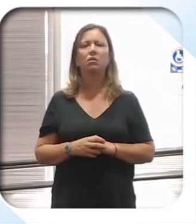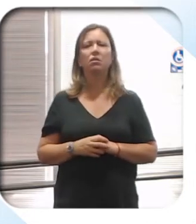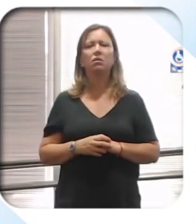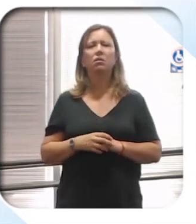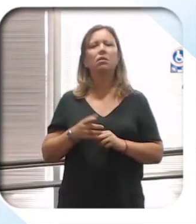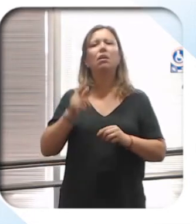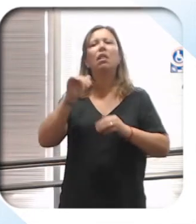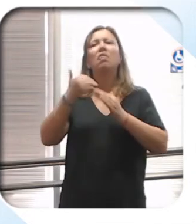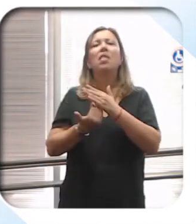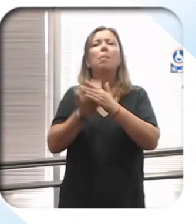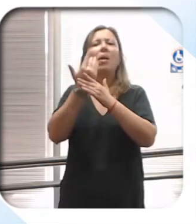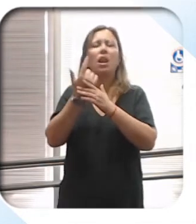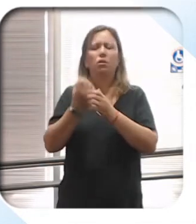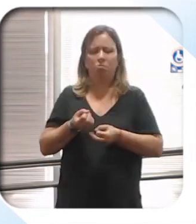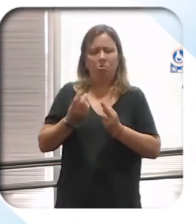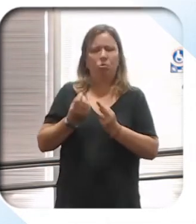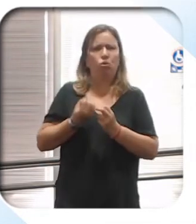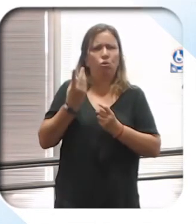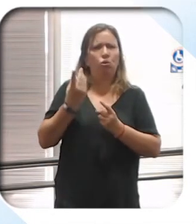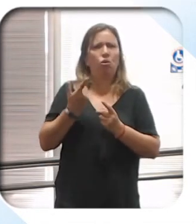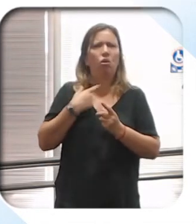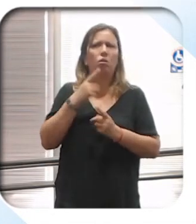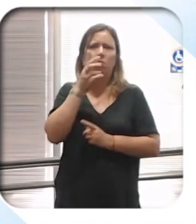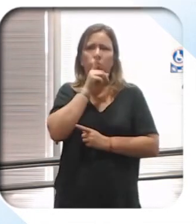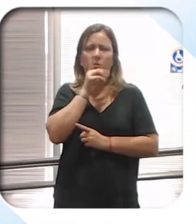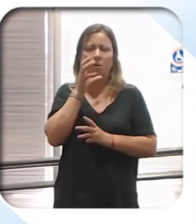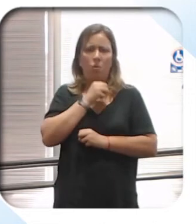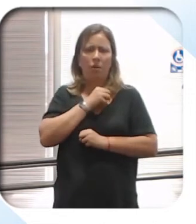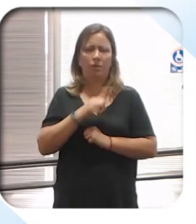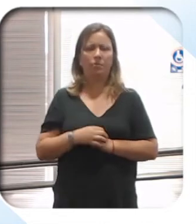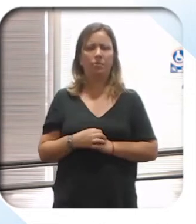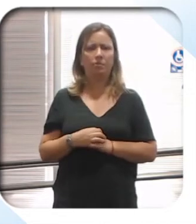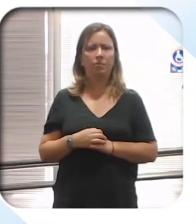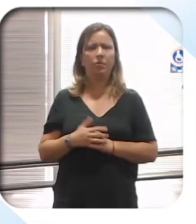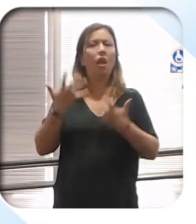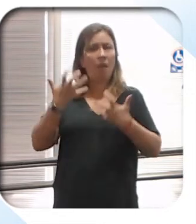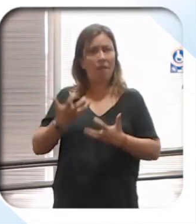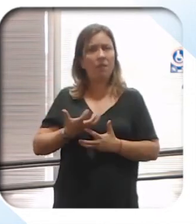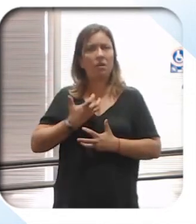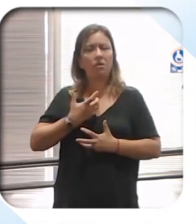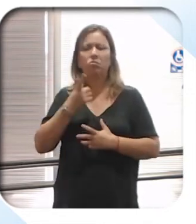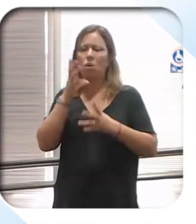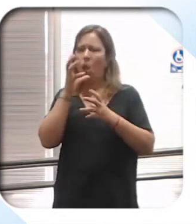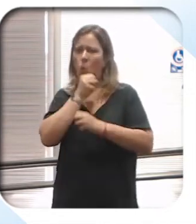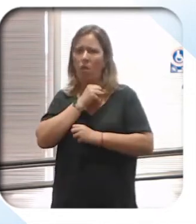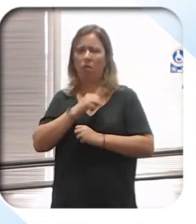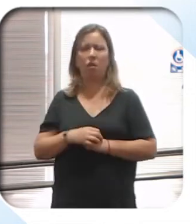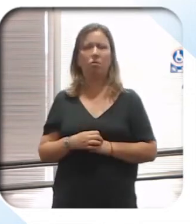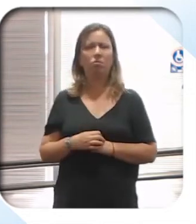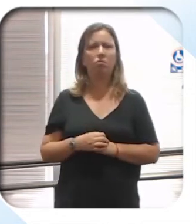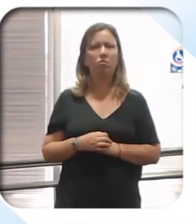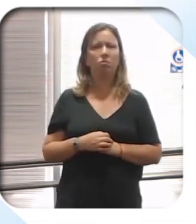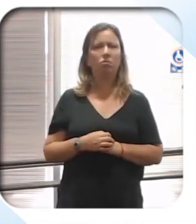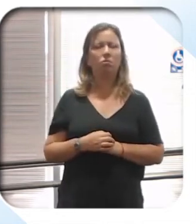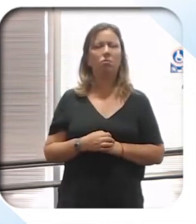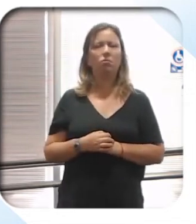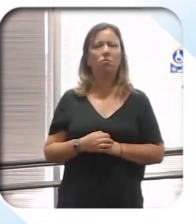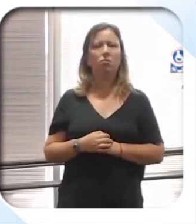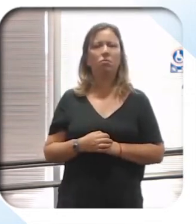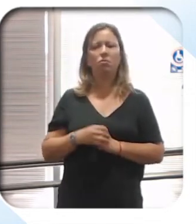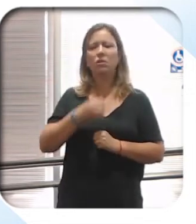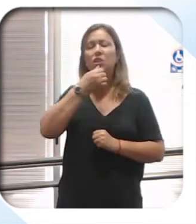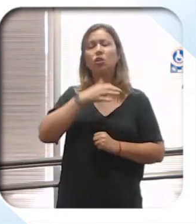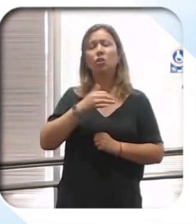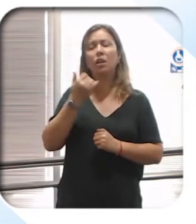Erecciones matinales y espontáneas conservadas. Deseo sexual conservado. En la